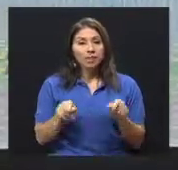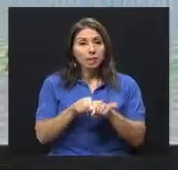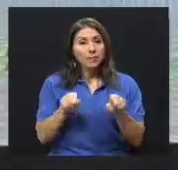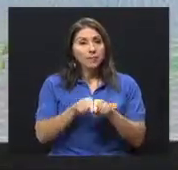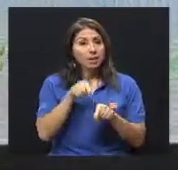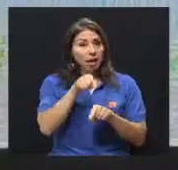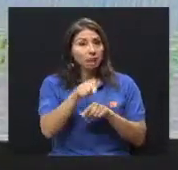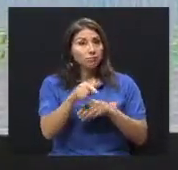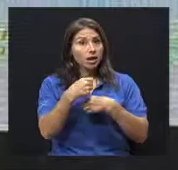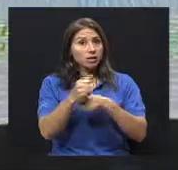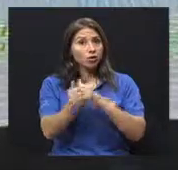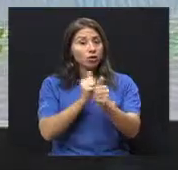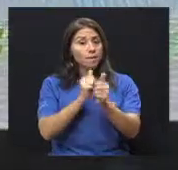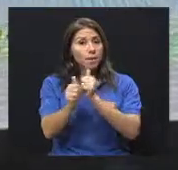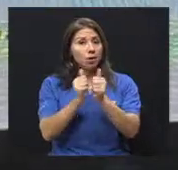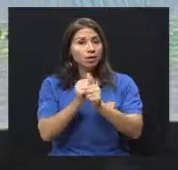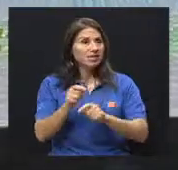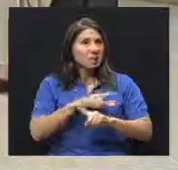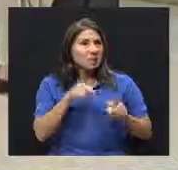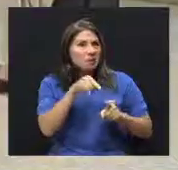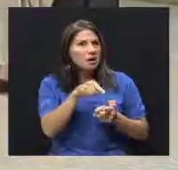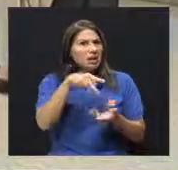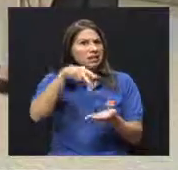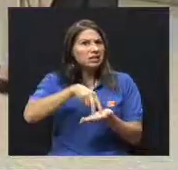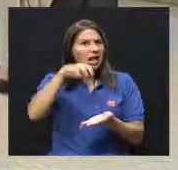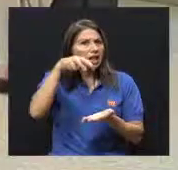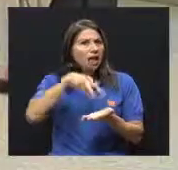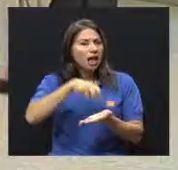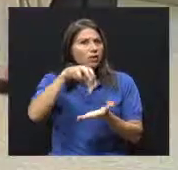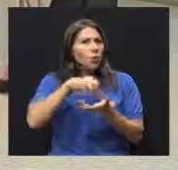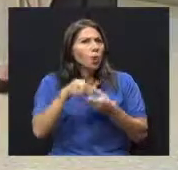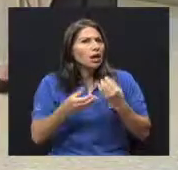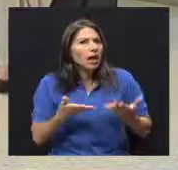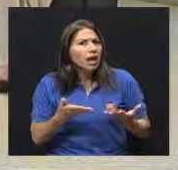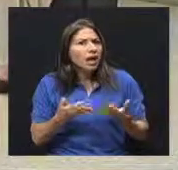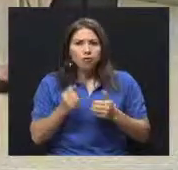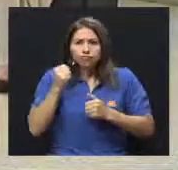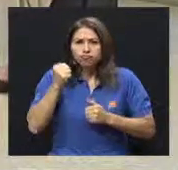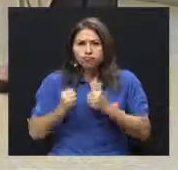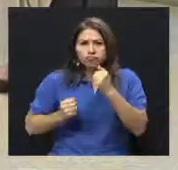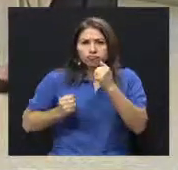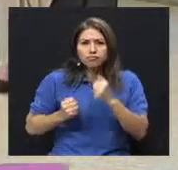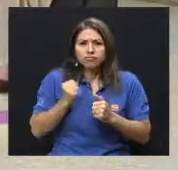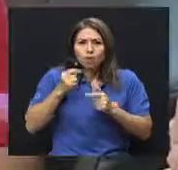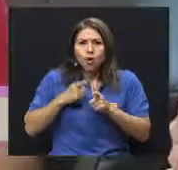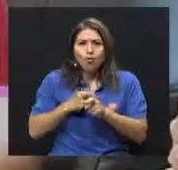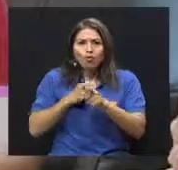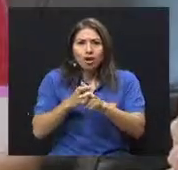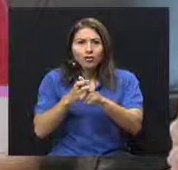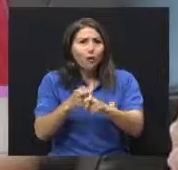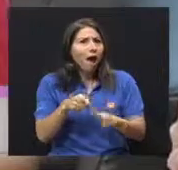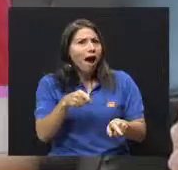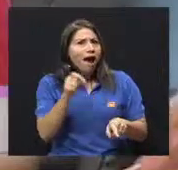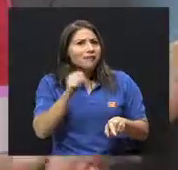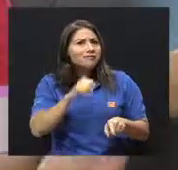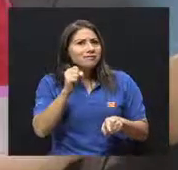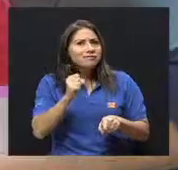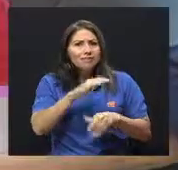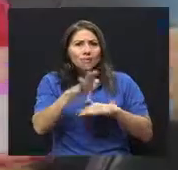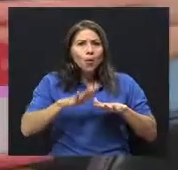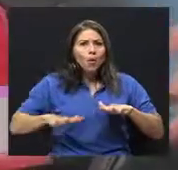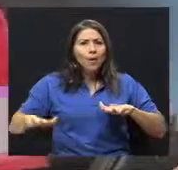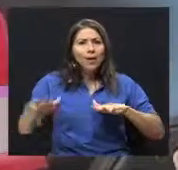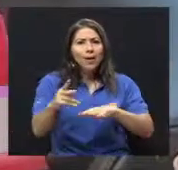¿Cómo? Anda haciendo deporte. Pero anda como saltando. ¿O qué es esto? Corriendo. Corriendo. Ah. Sí, ¿verdad? Y